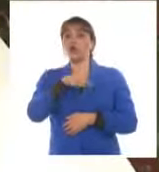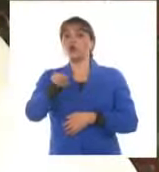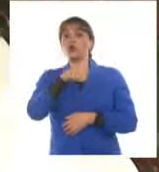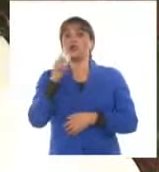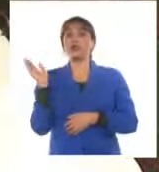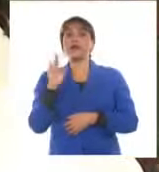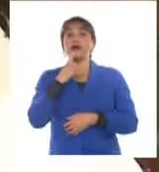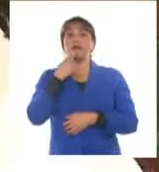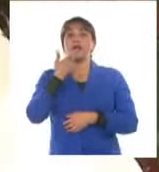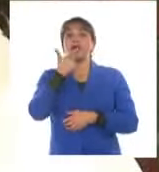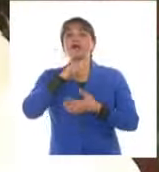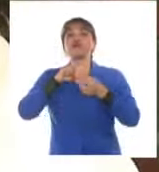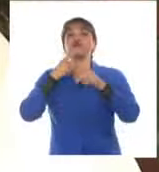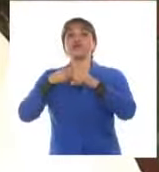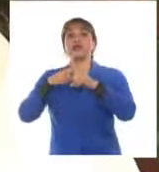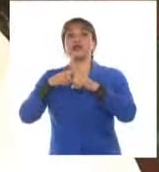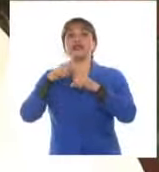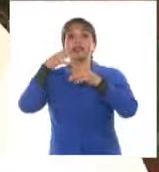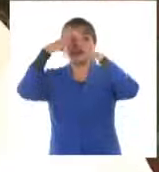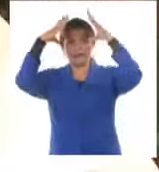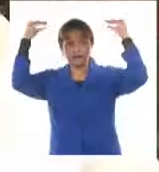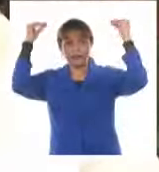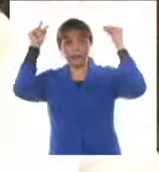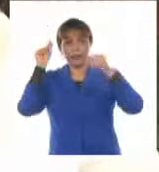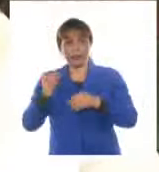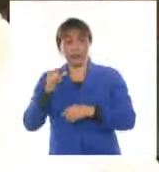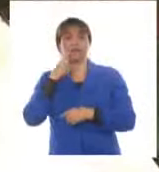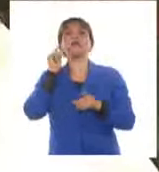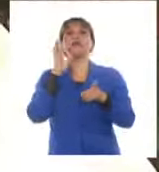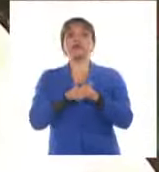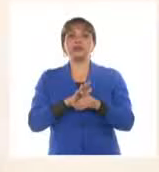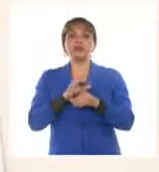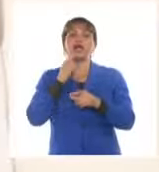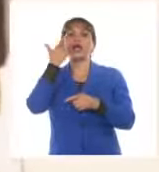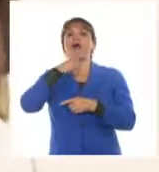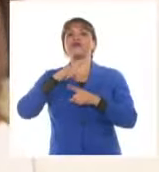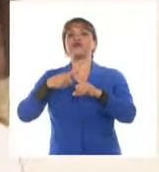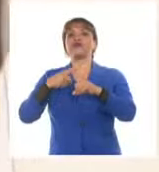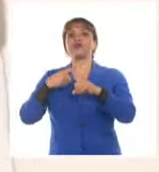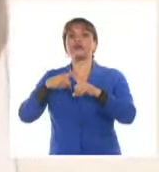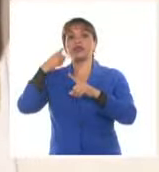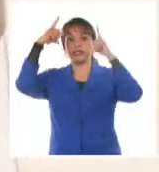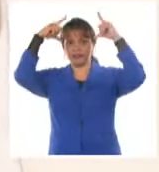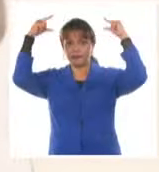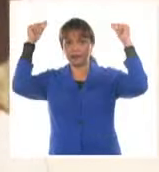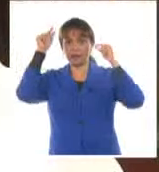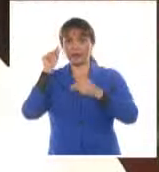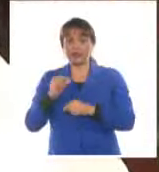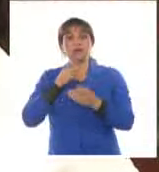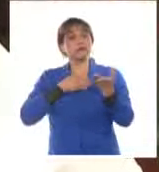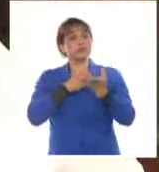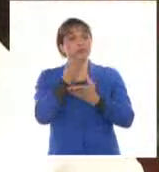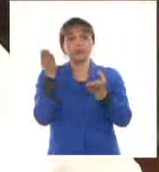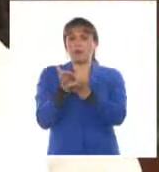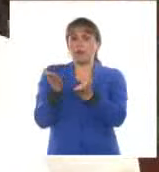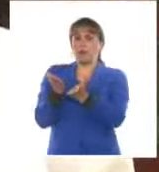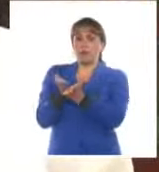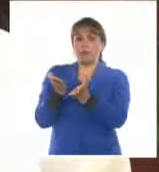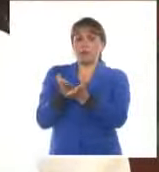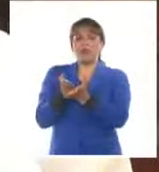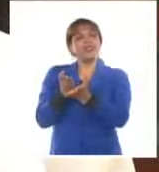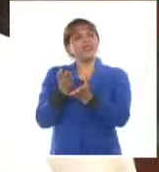de enfermera. Así mismo fue como empecé, como auxiliar de enfermera, y seguí estudiando. Y yo siento